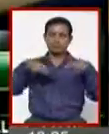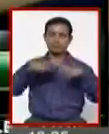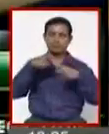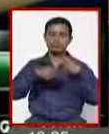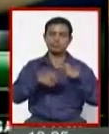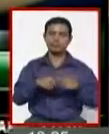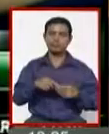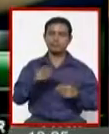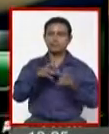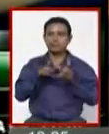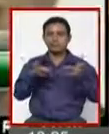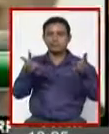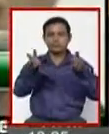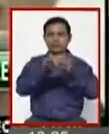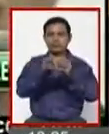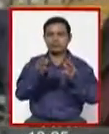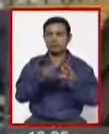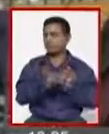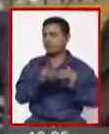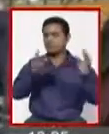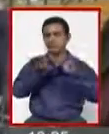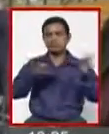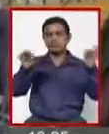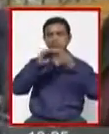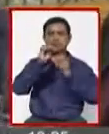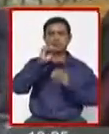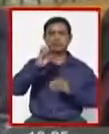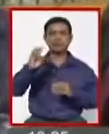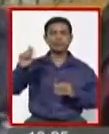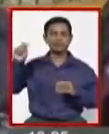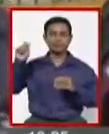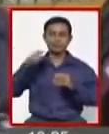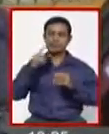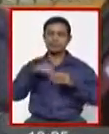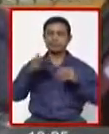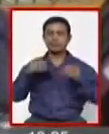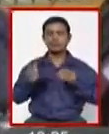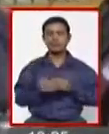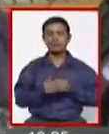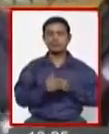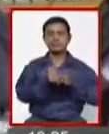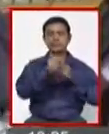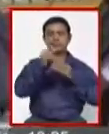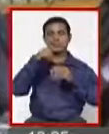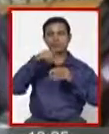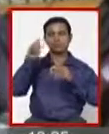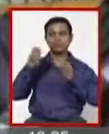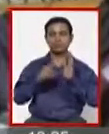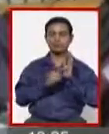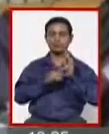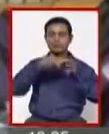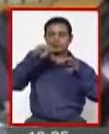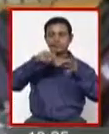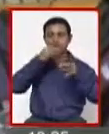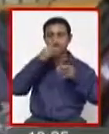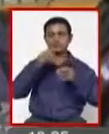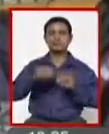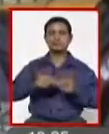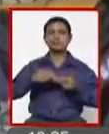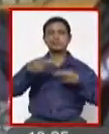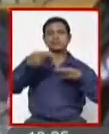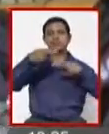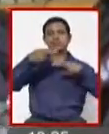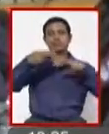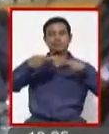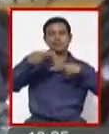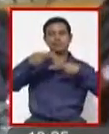sesión extraordinaria del Consejo Permanente de la OEA fue presidida por el representante permanente de Haití, esto en